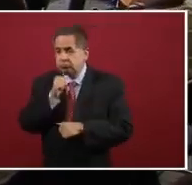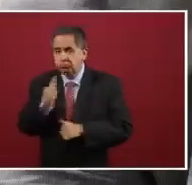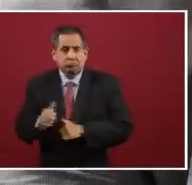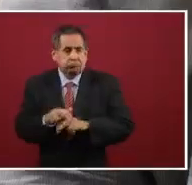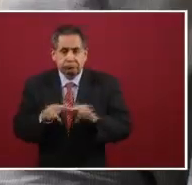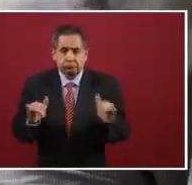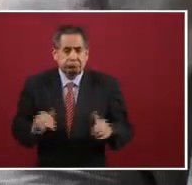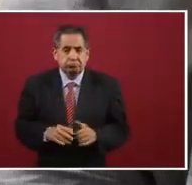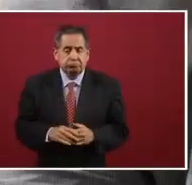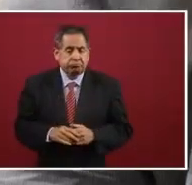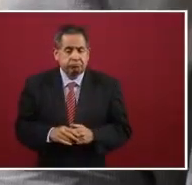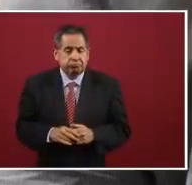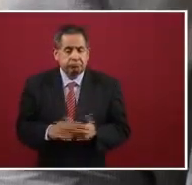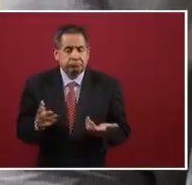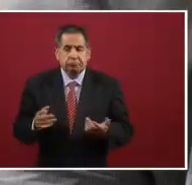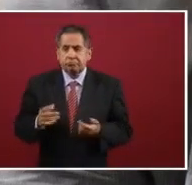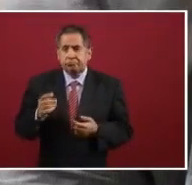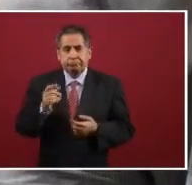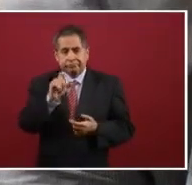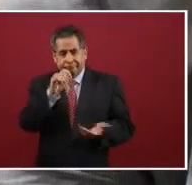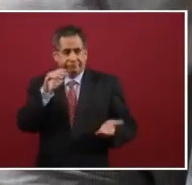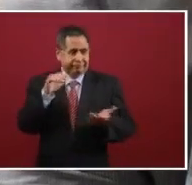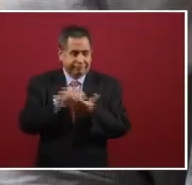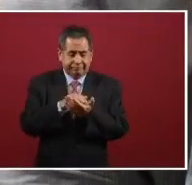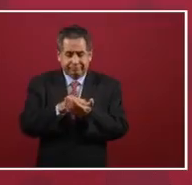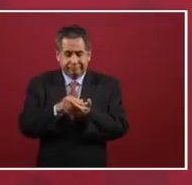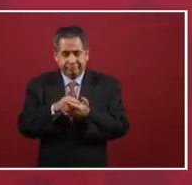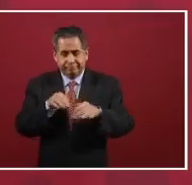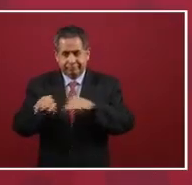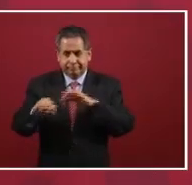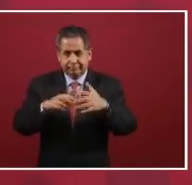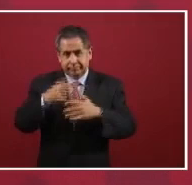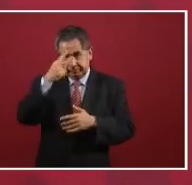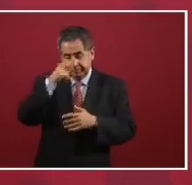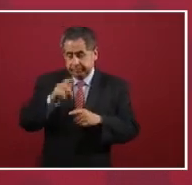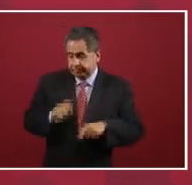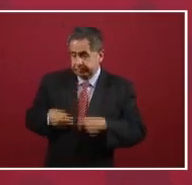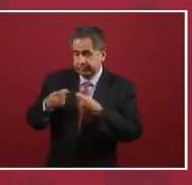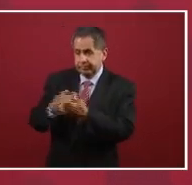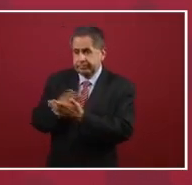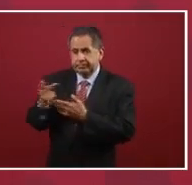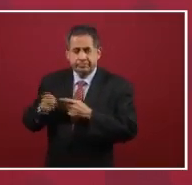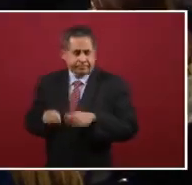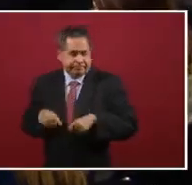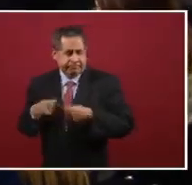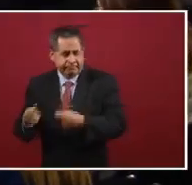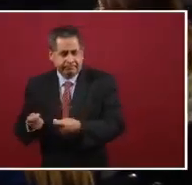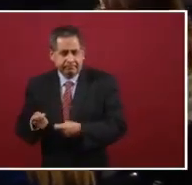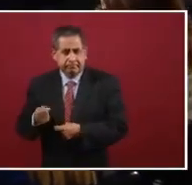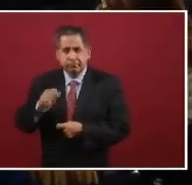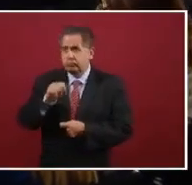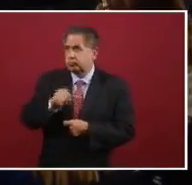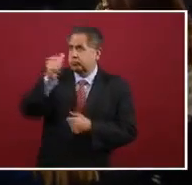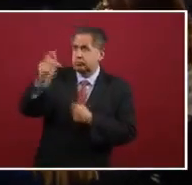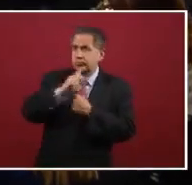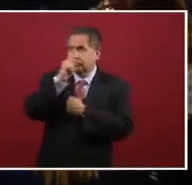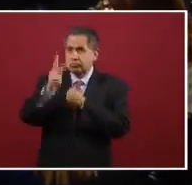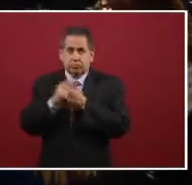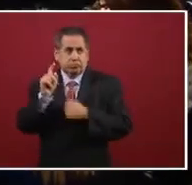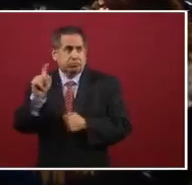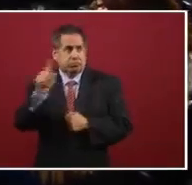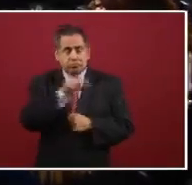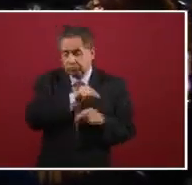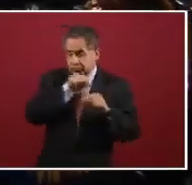de 20,000 empleos financiados por México, en este caso, o 20,000 empleos financiados por otro país en